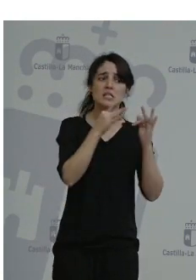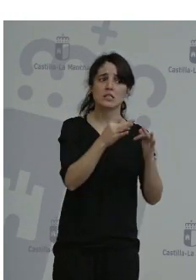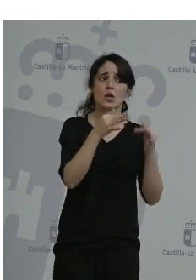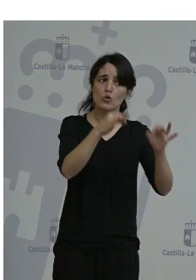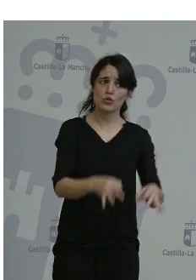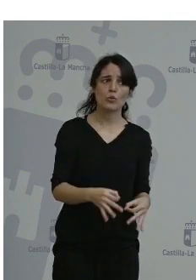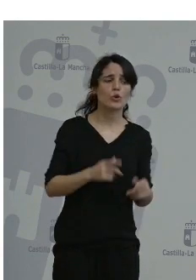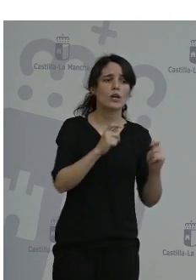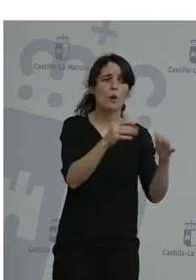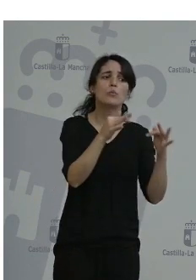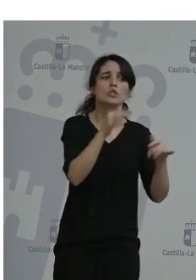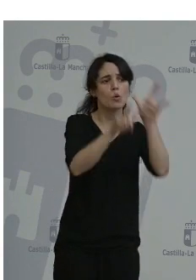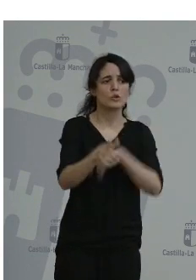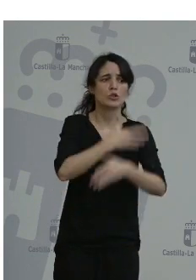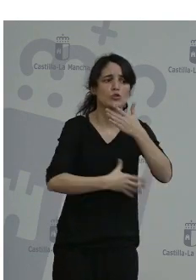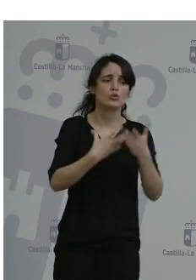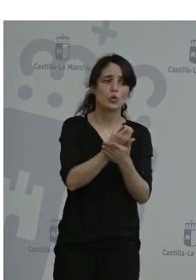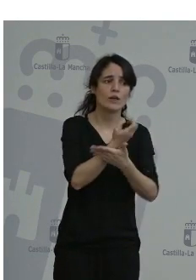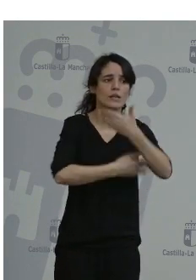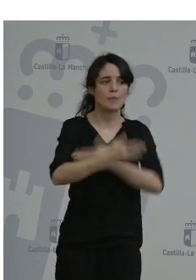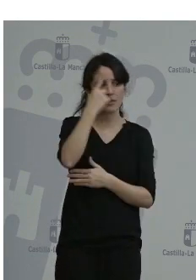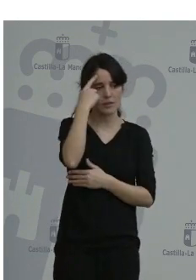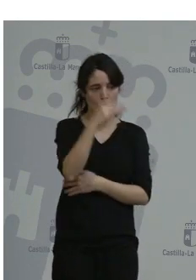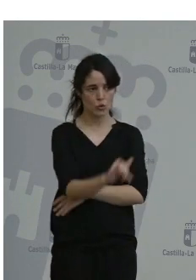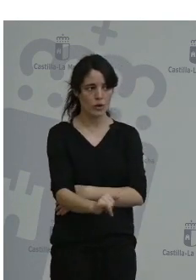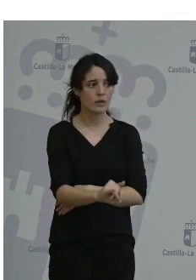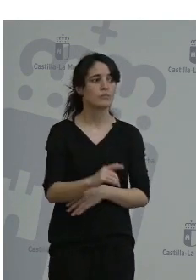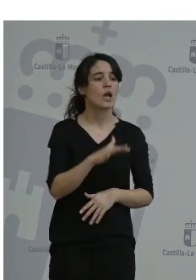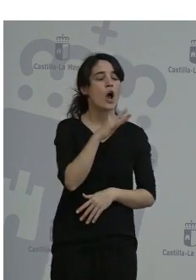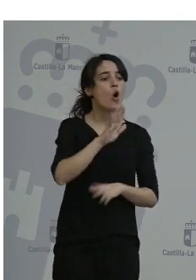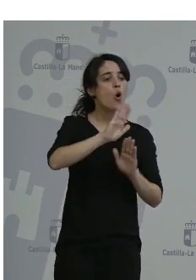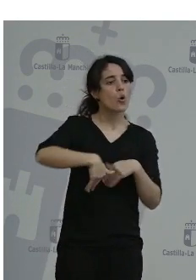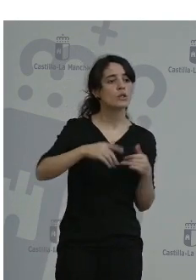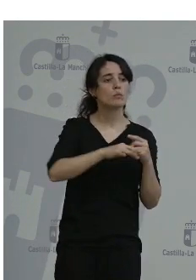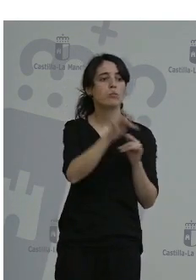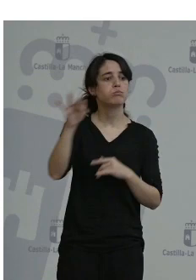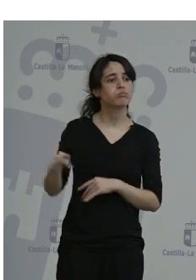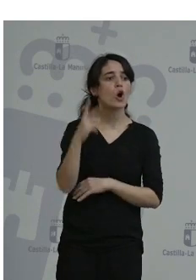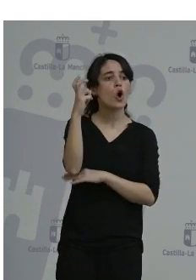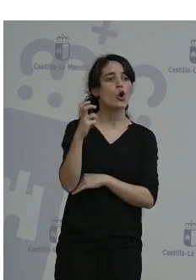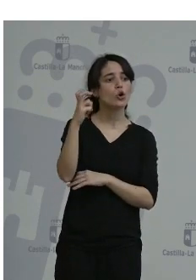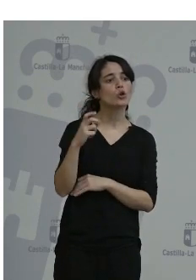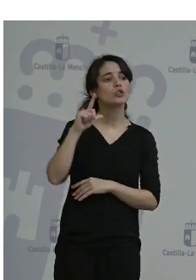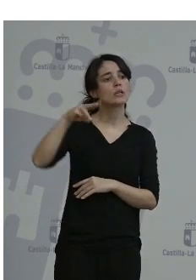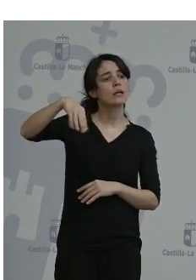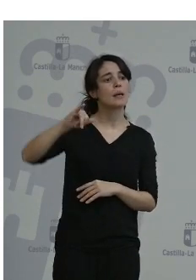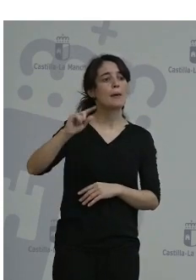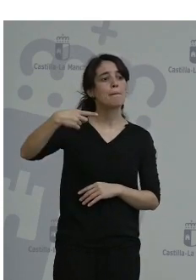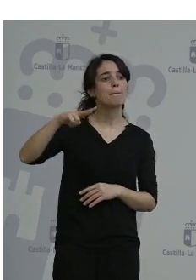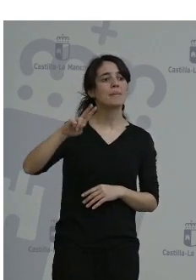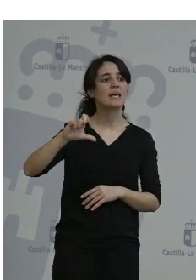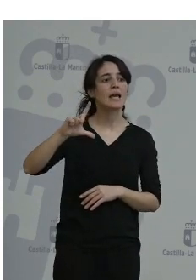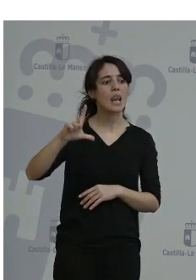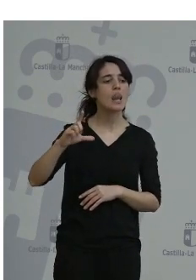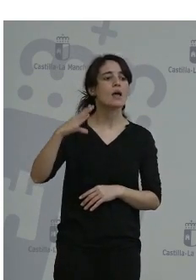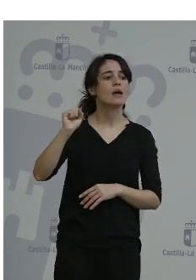todas las personas con discapacidad intelectual. Y, por último, damos la palabra a José Miguel Camacho, que es el viceconsejero de Administración Local